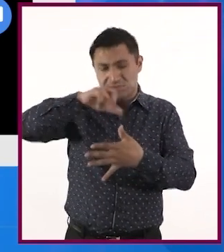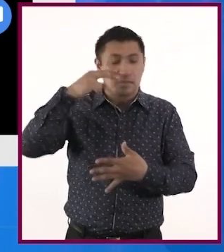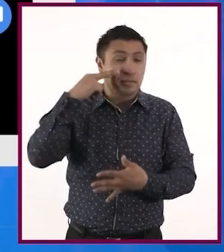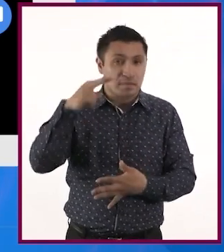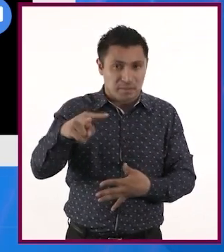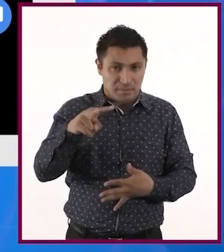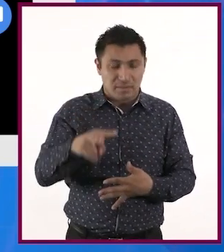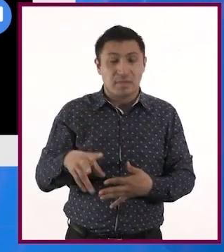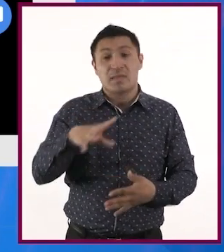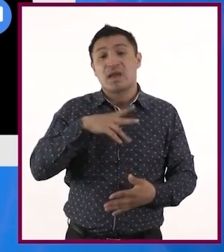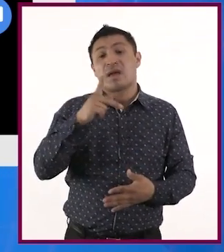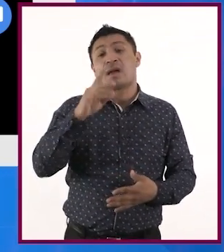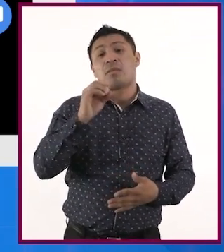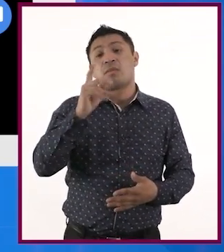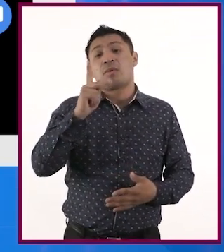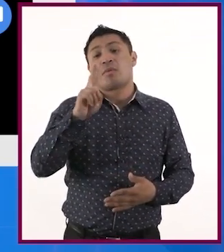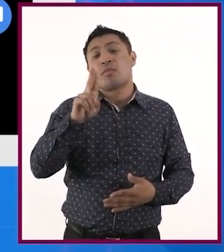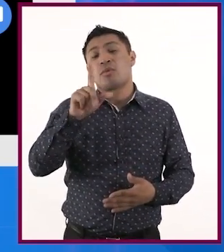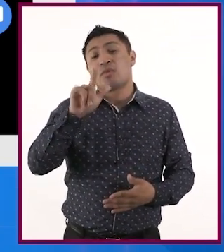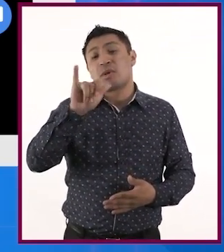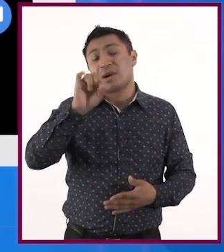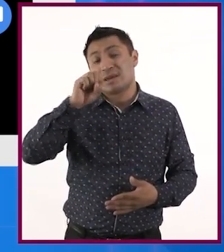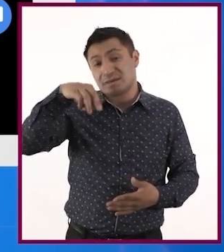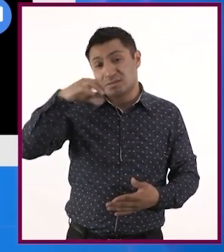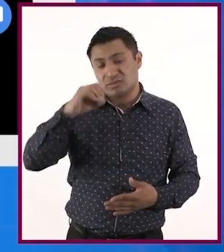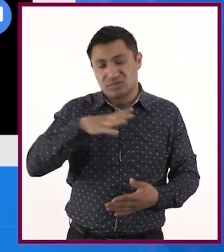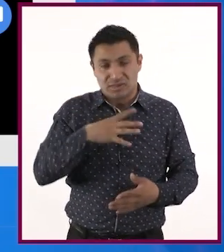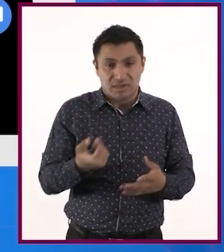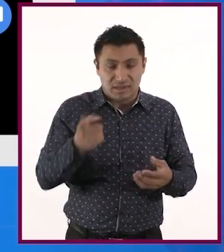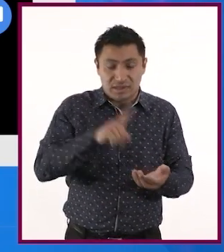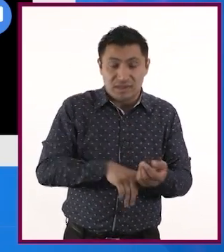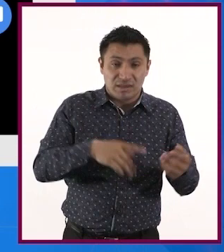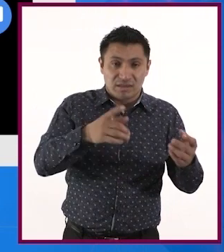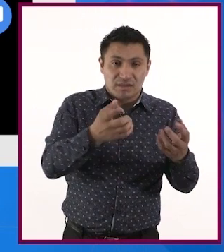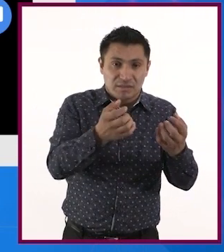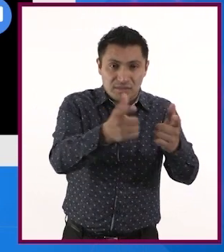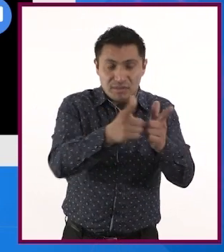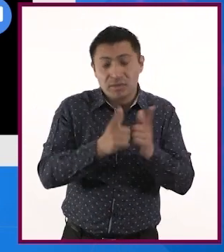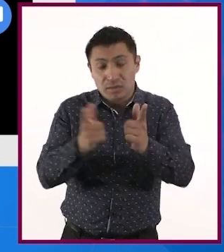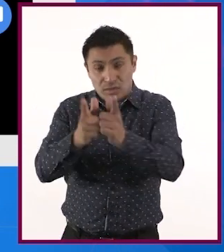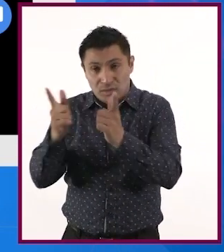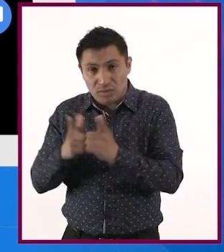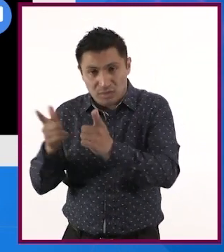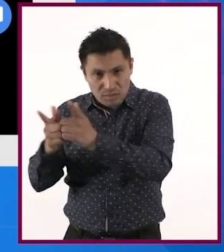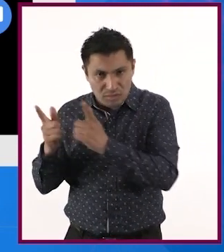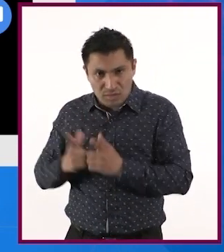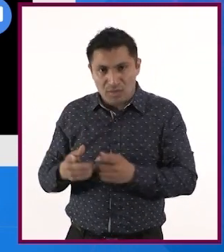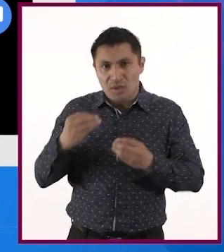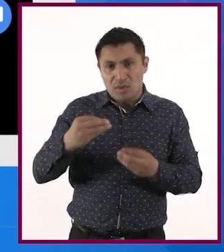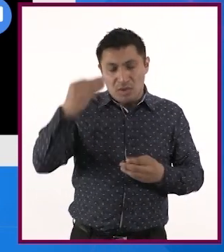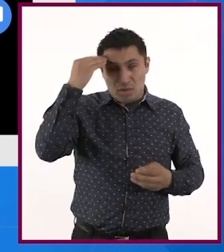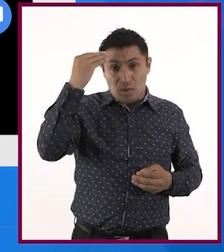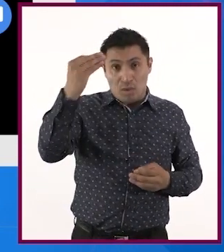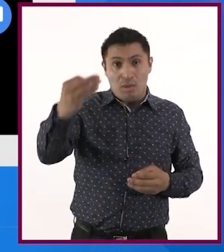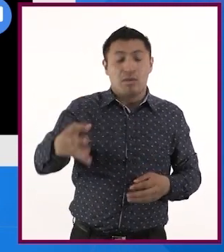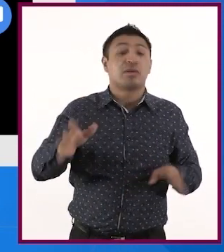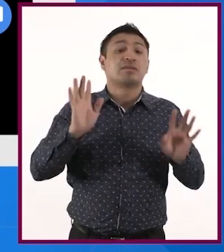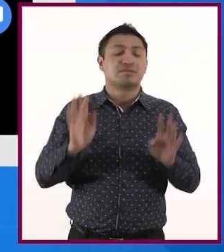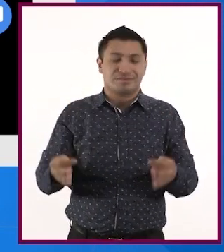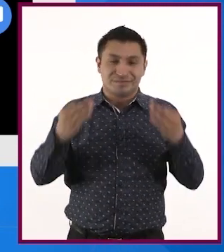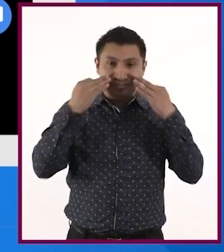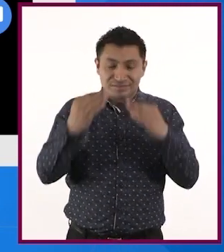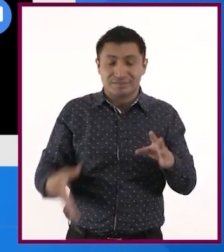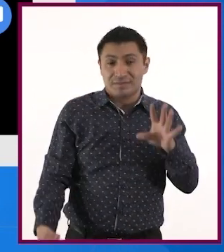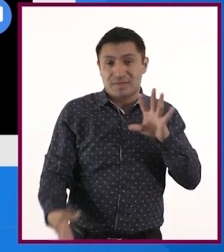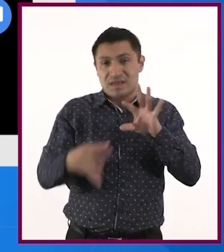Los populismos están muy cercanos a algunos sectores y durante mucho tiempo veíamos una alianza